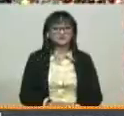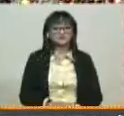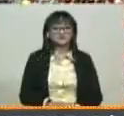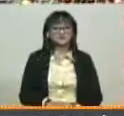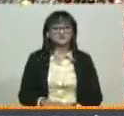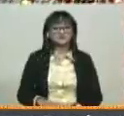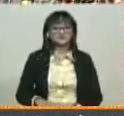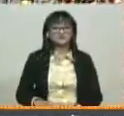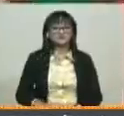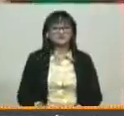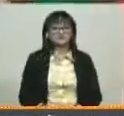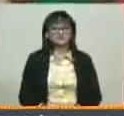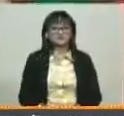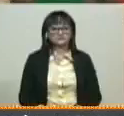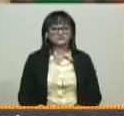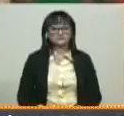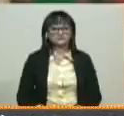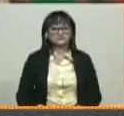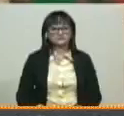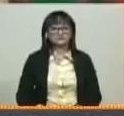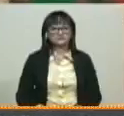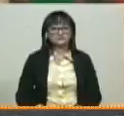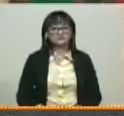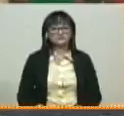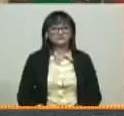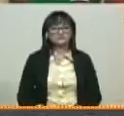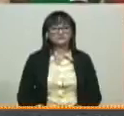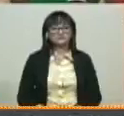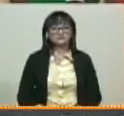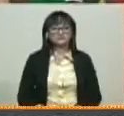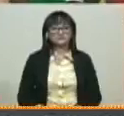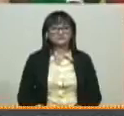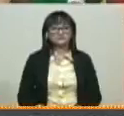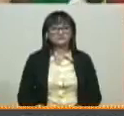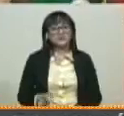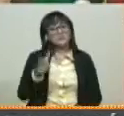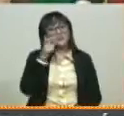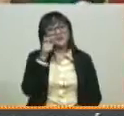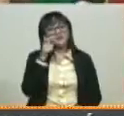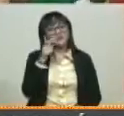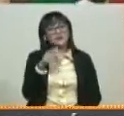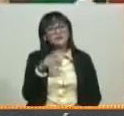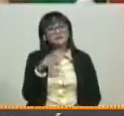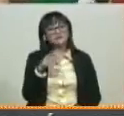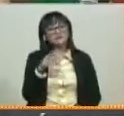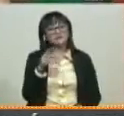Pendientes con el código, con el BQR, amén.